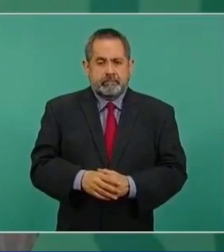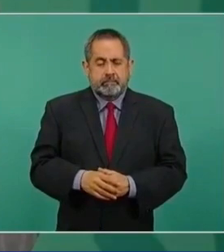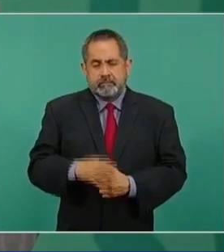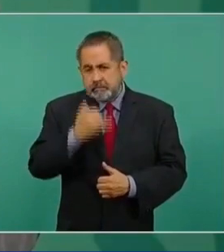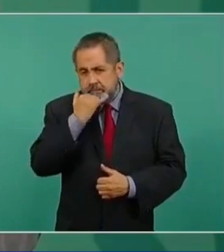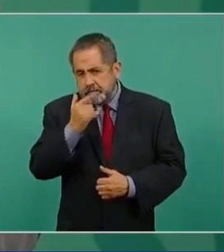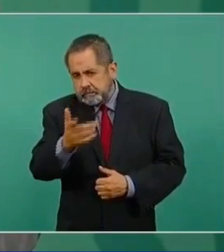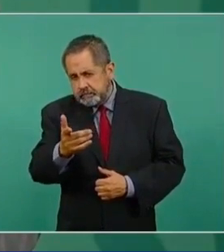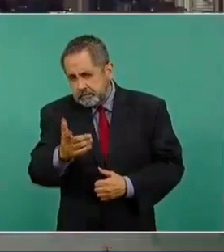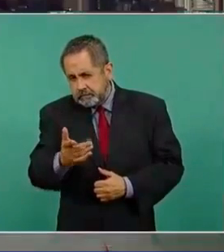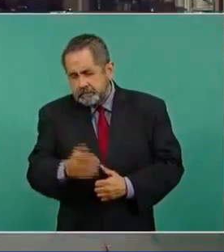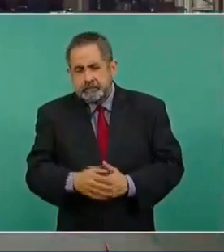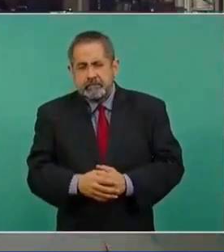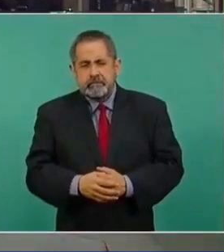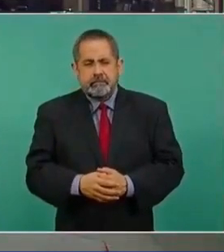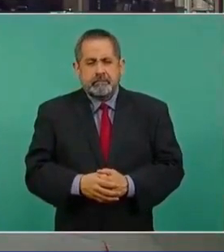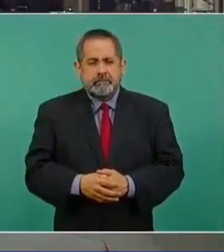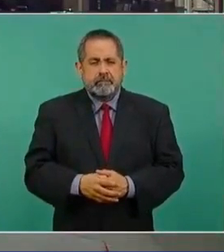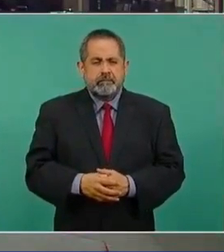¿Mande?